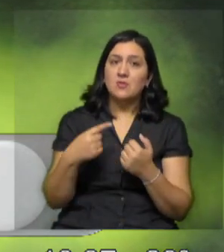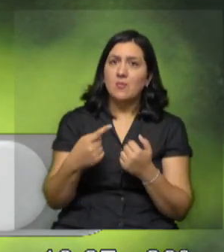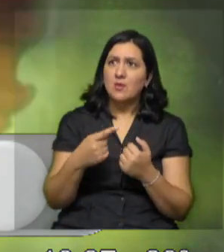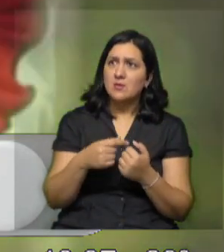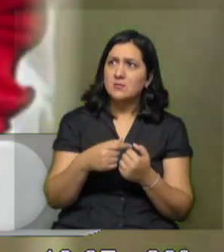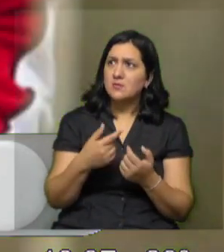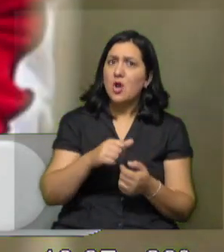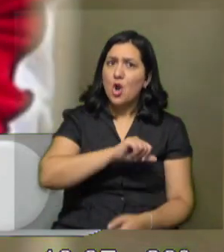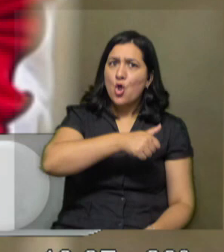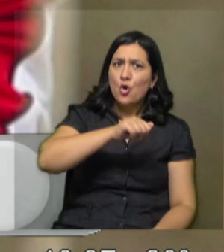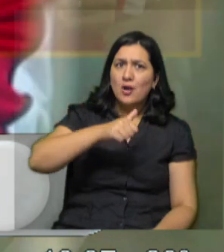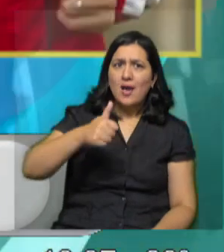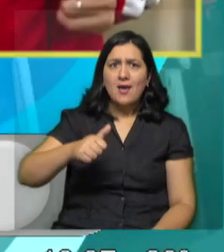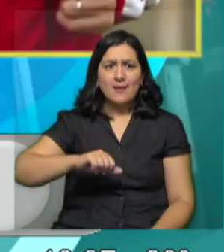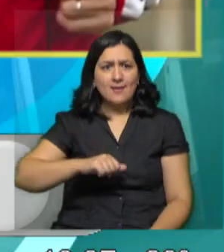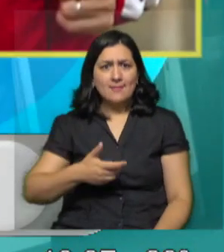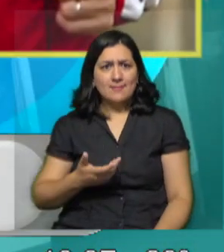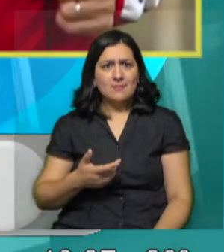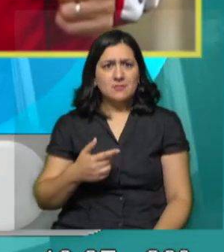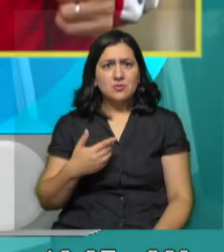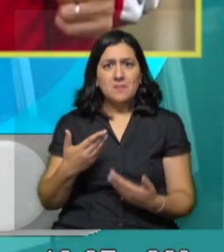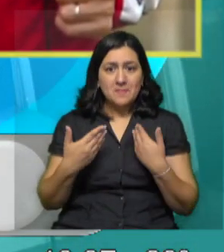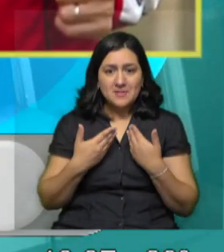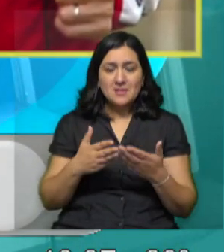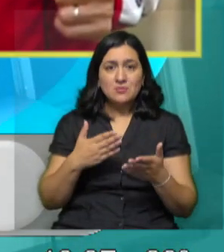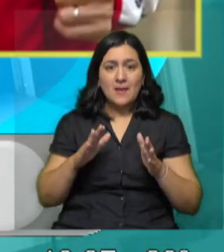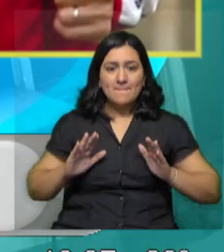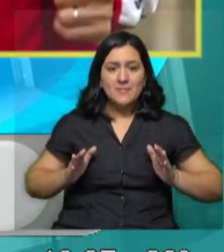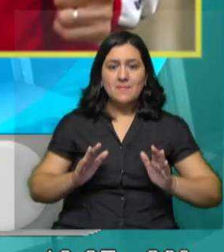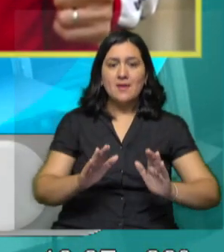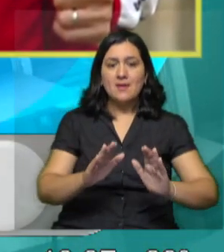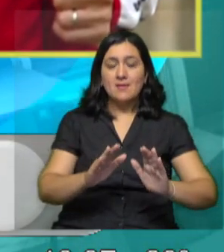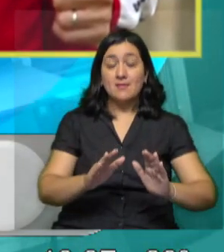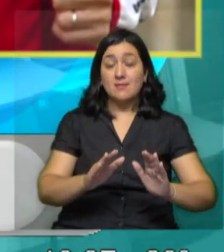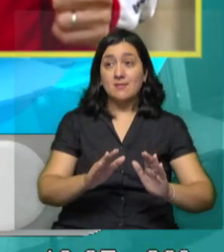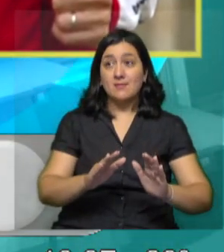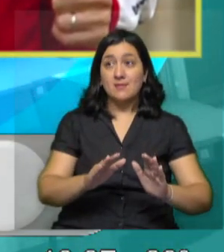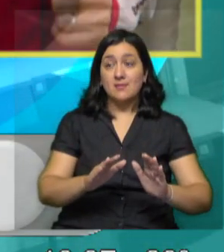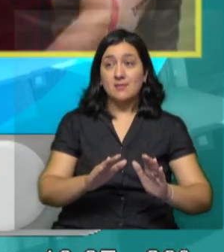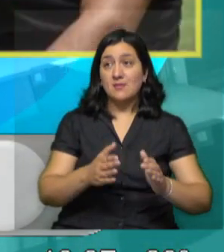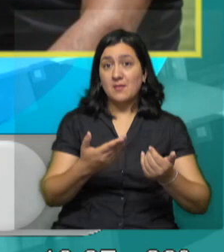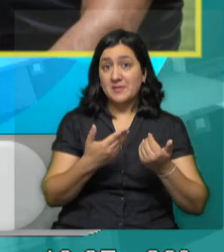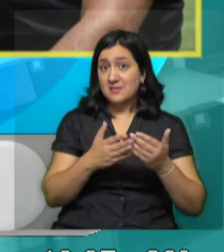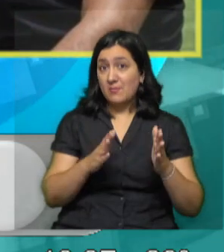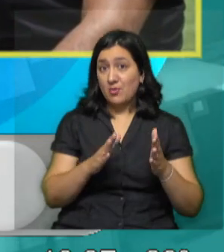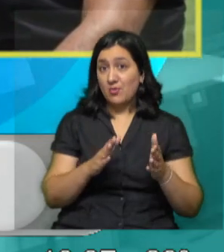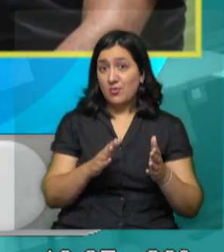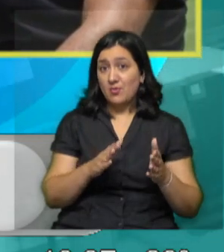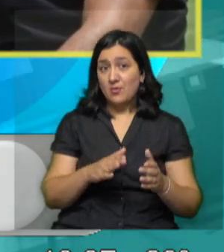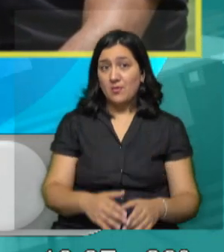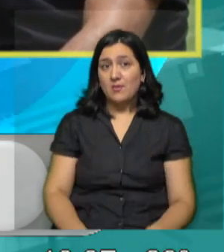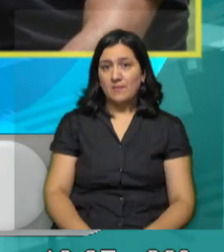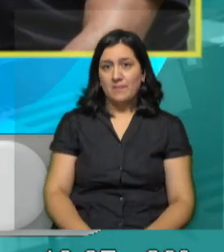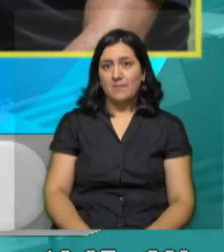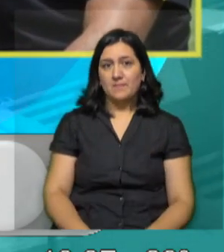o sea, que lograrlo, ganarlo. Nosotros empezamos a hablar, lo empezamos a preparar. Desde el inicio empezamos a hablar del tema,